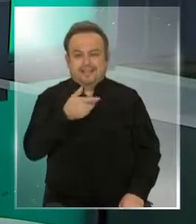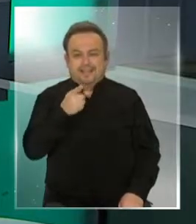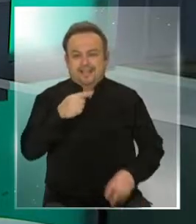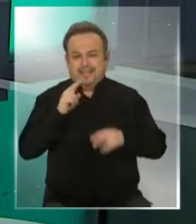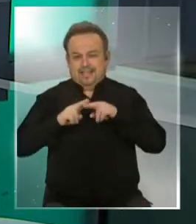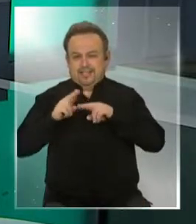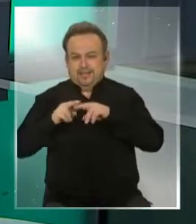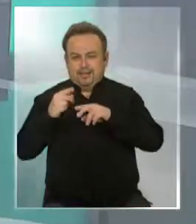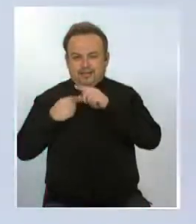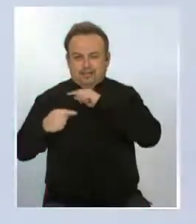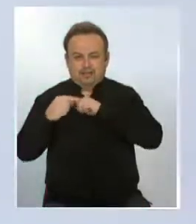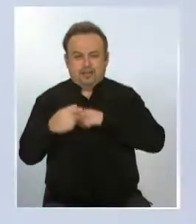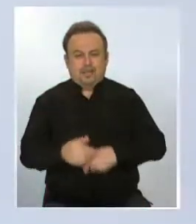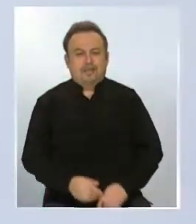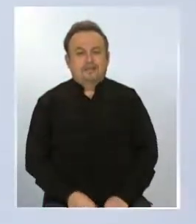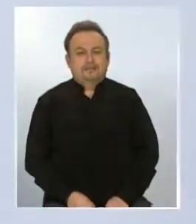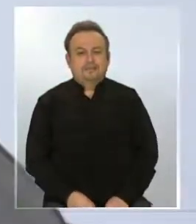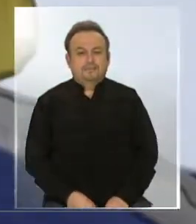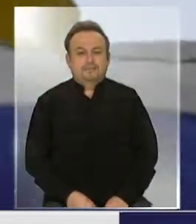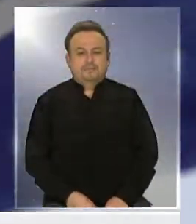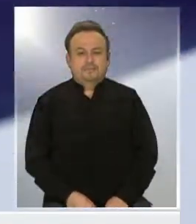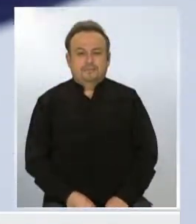reportaje.